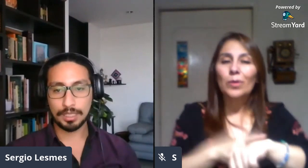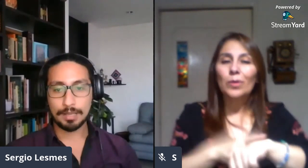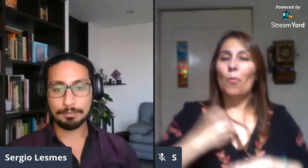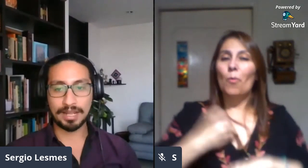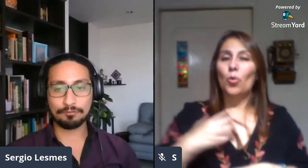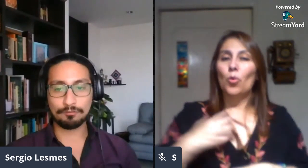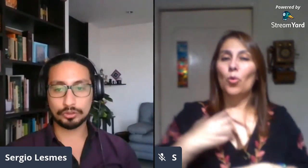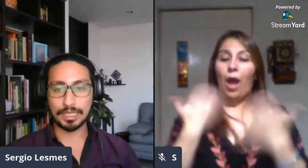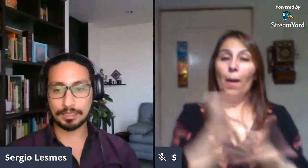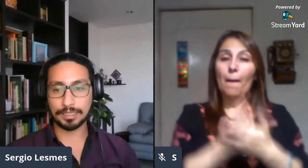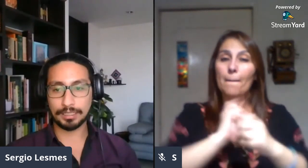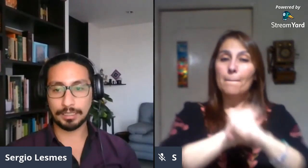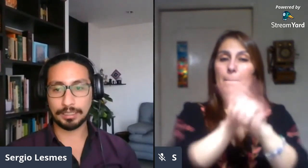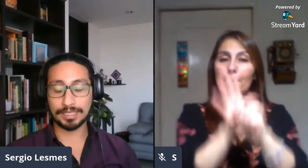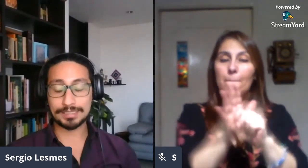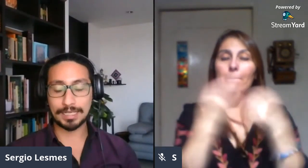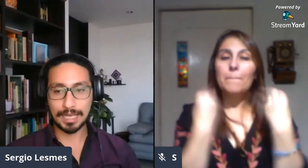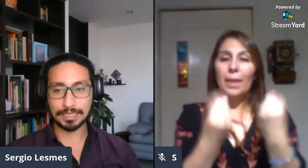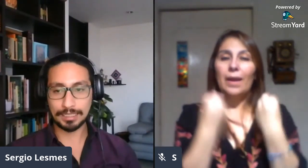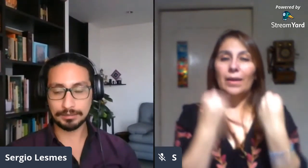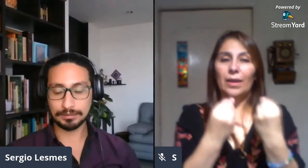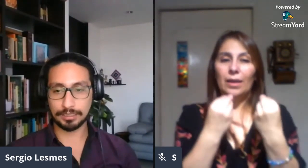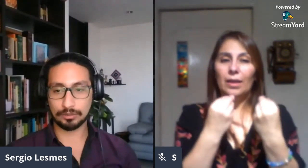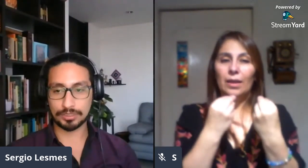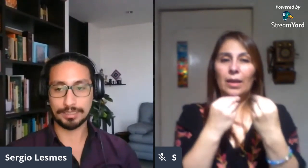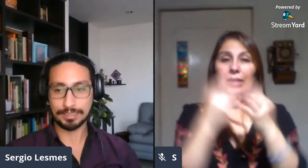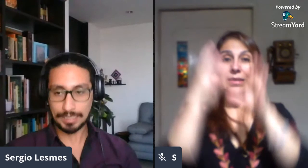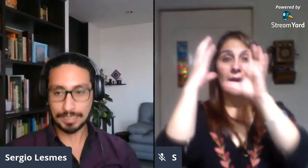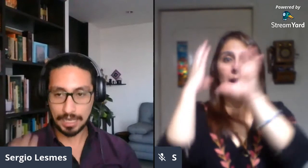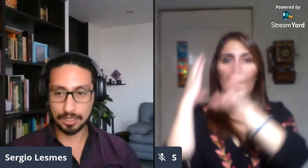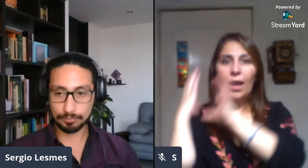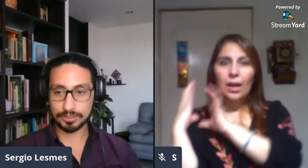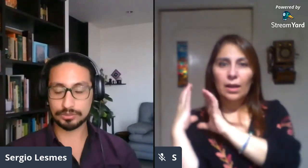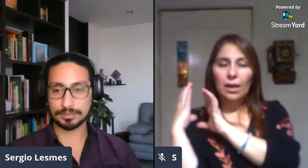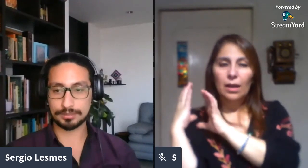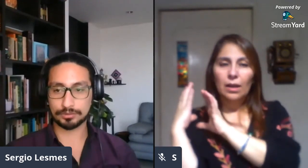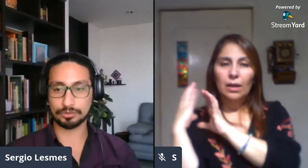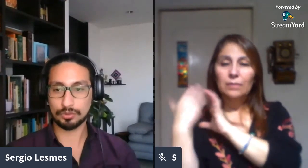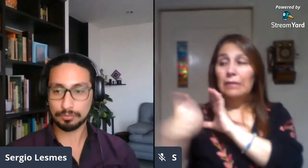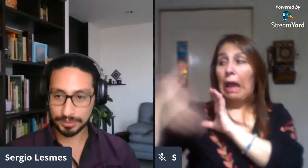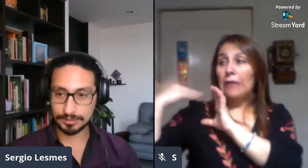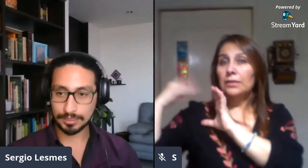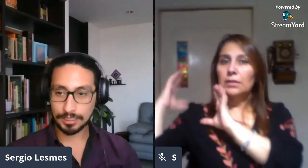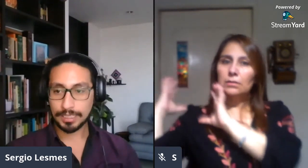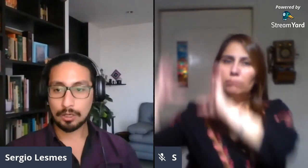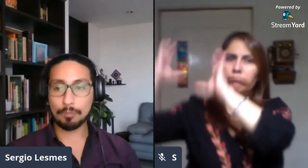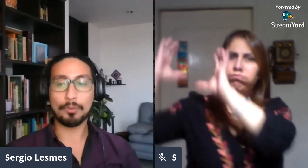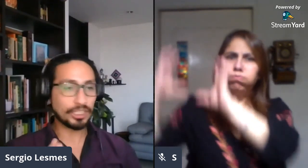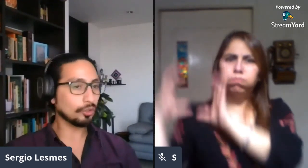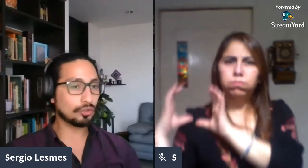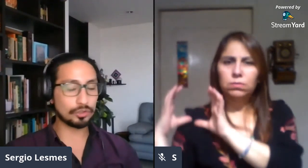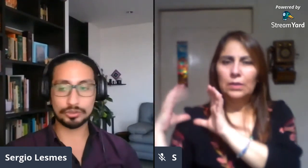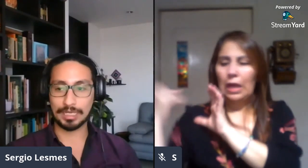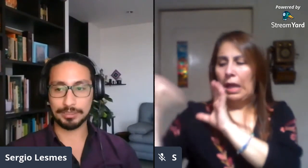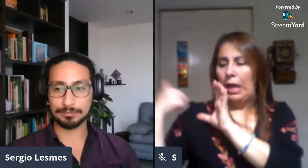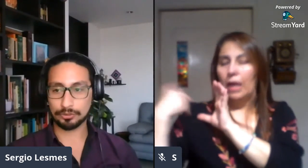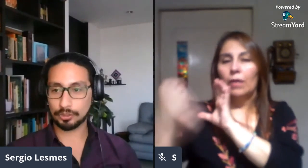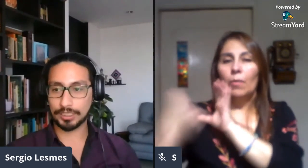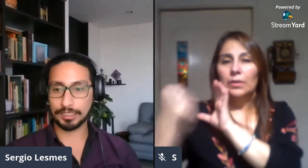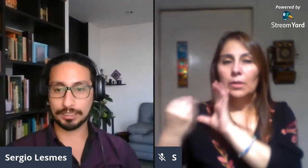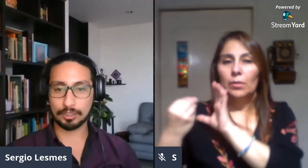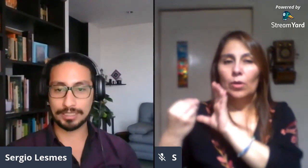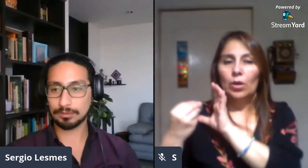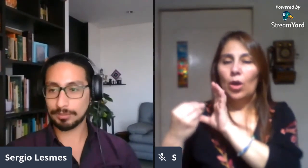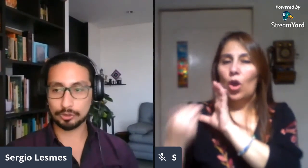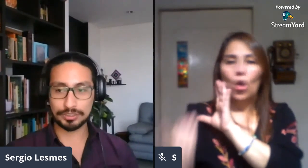oro para afrontar esa carga que nos han dejado, pues, nuestros ancestros hombres, oponiéndonos contra la misma. Yo